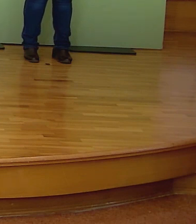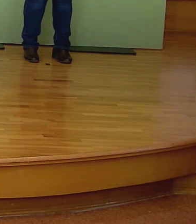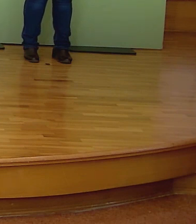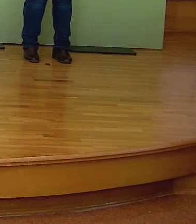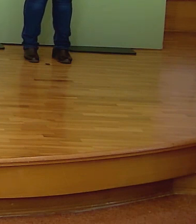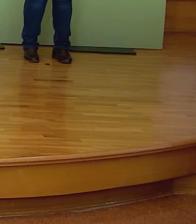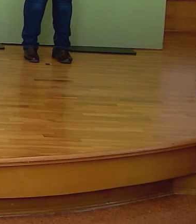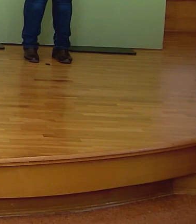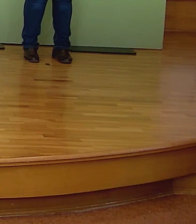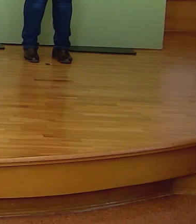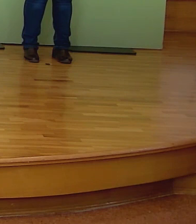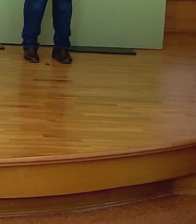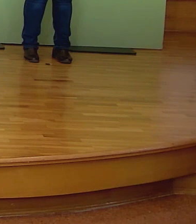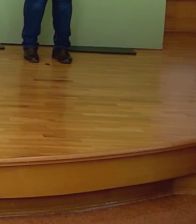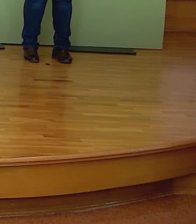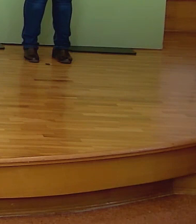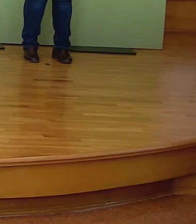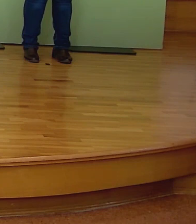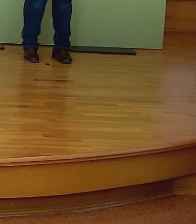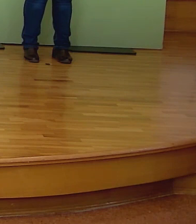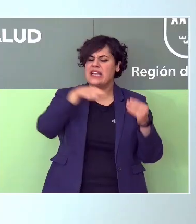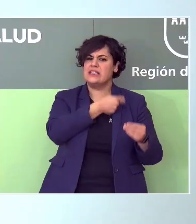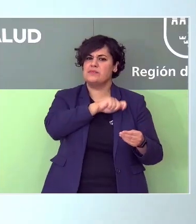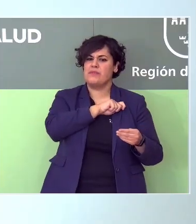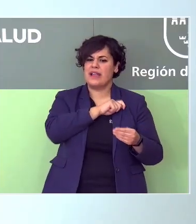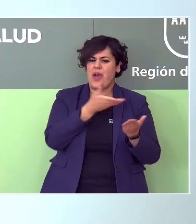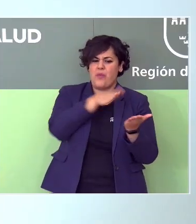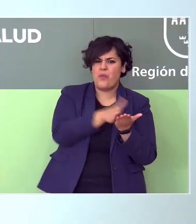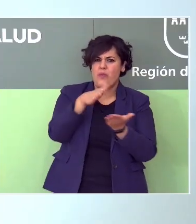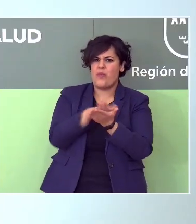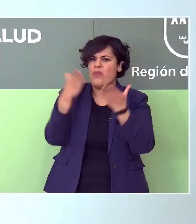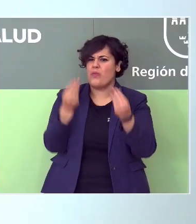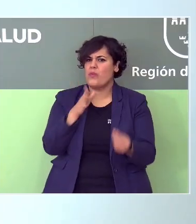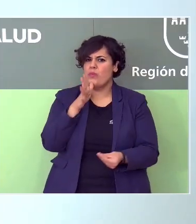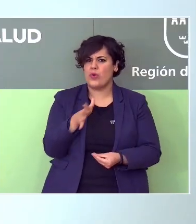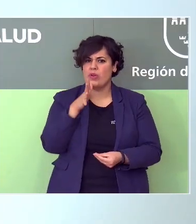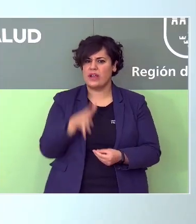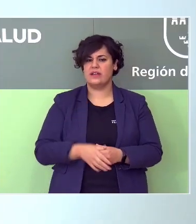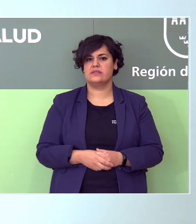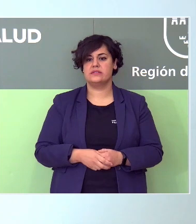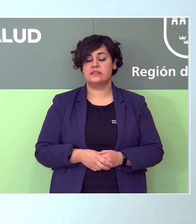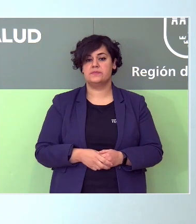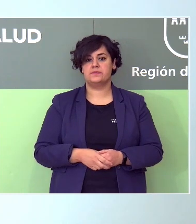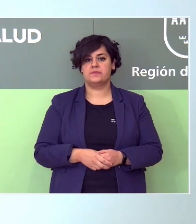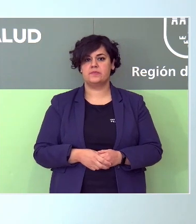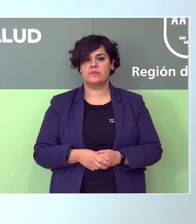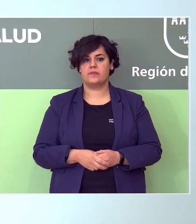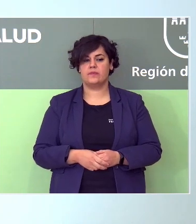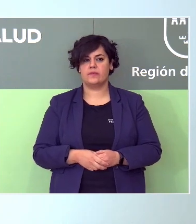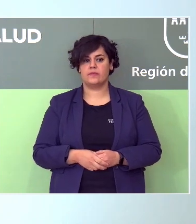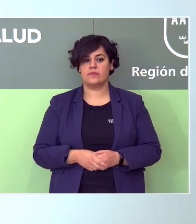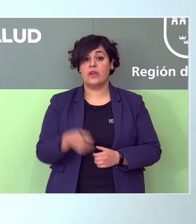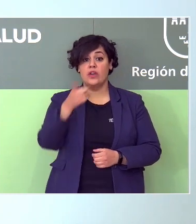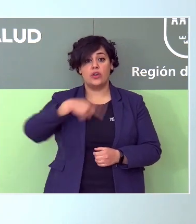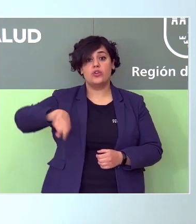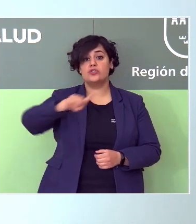haya tantas muertes por coronavirus en España? Bueno, la verdad es que nosotros nos dedicamos a